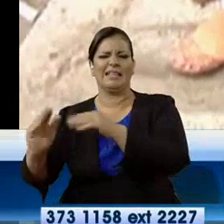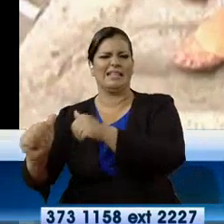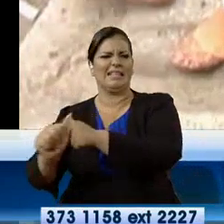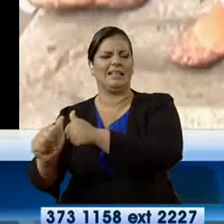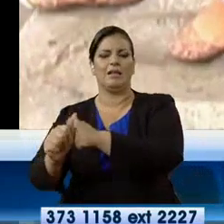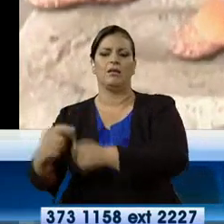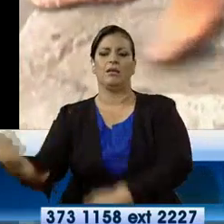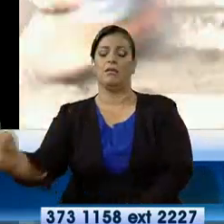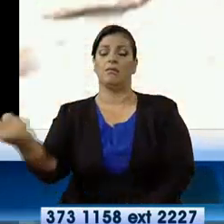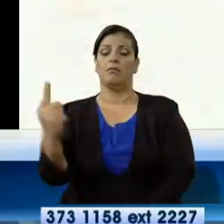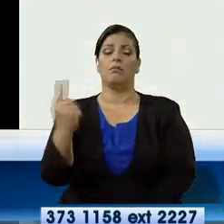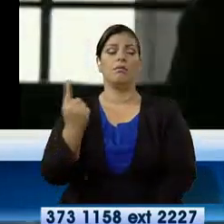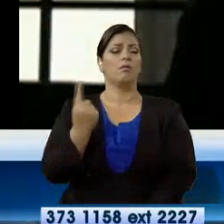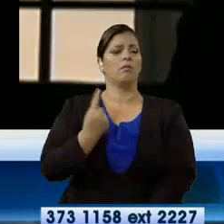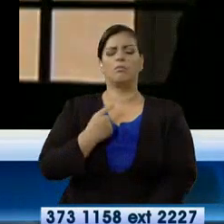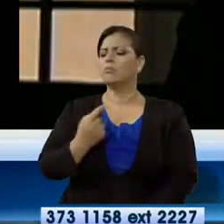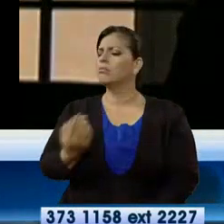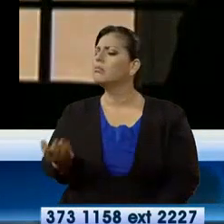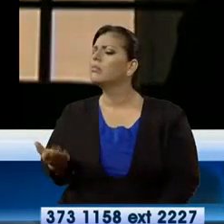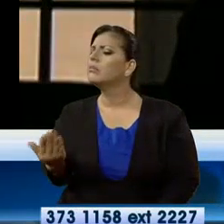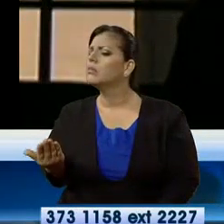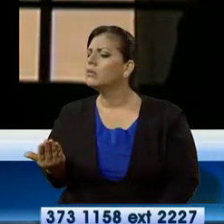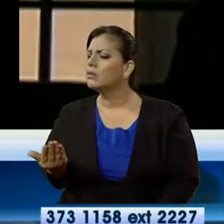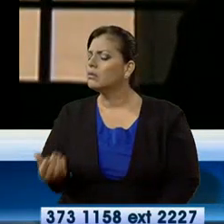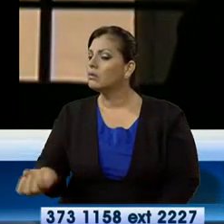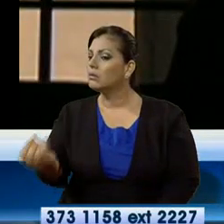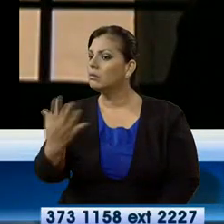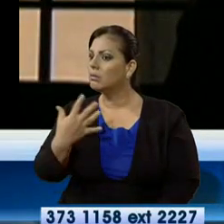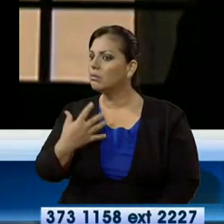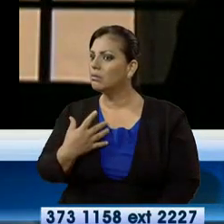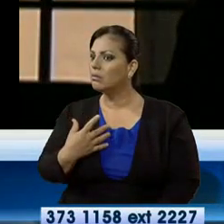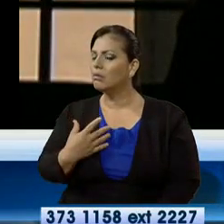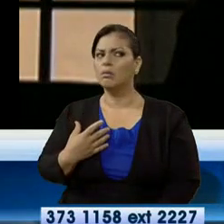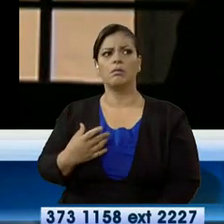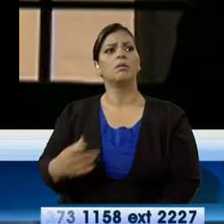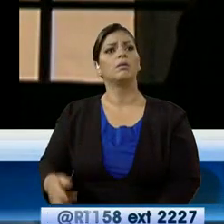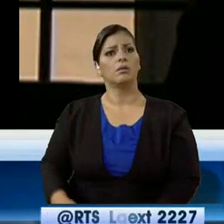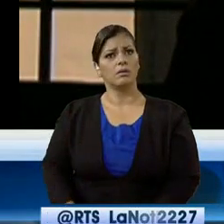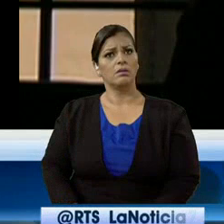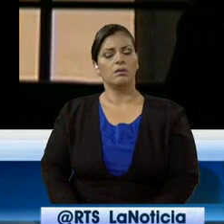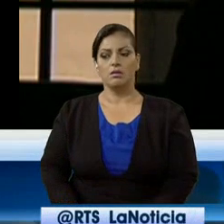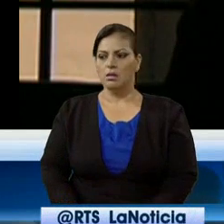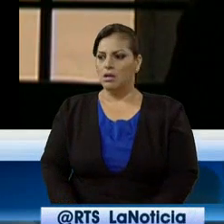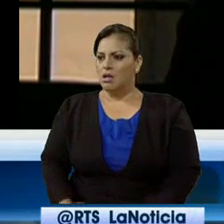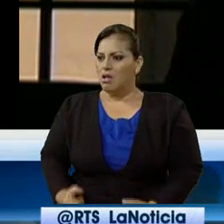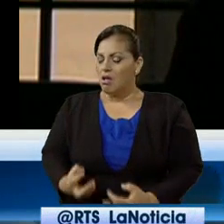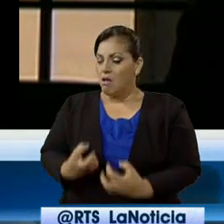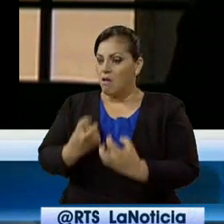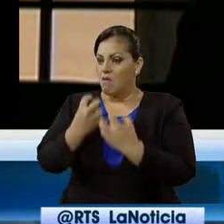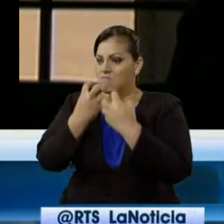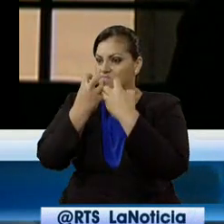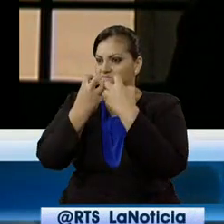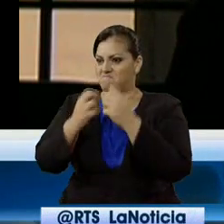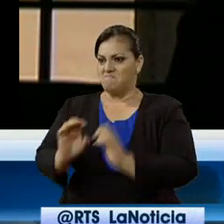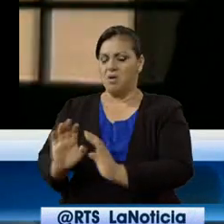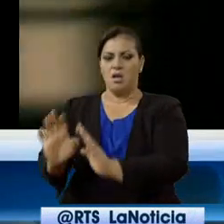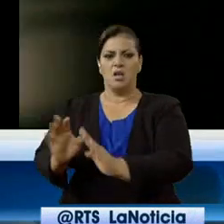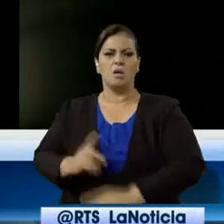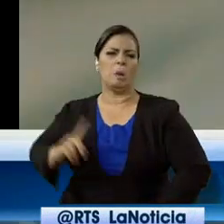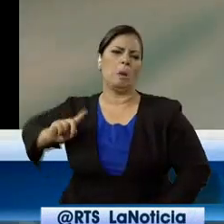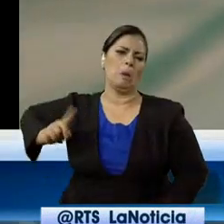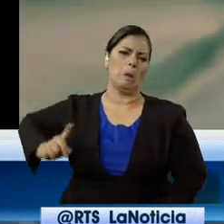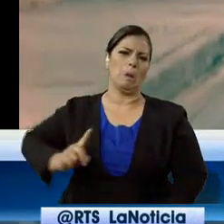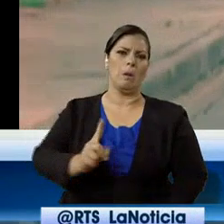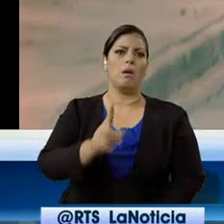por tercera ocasión. De que ella me vino a avisar, corrí yo como padre enseguida al plantel donde ella se